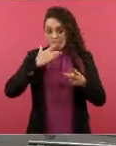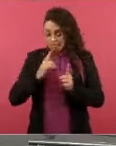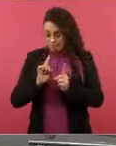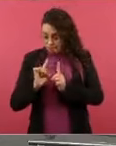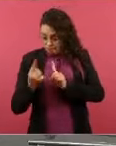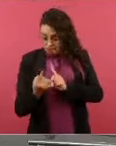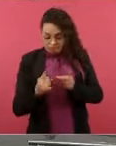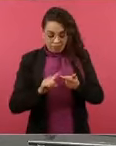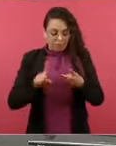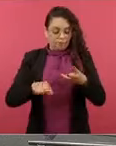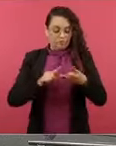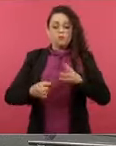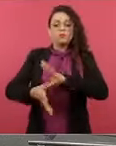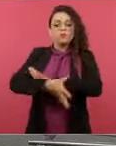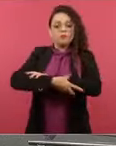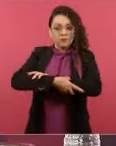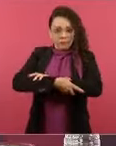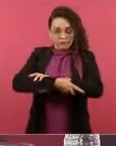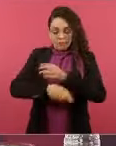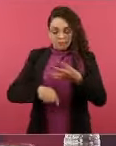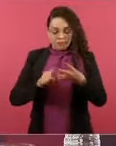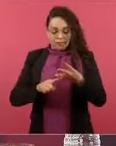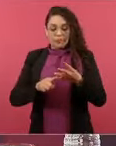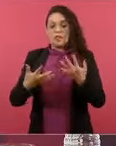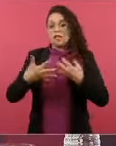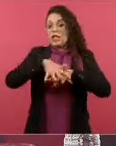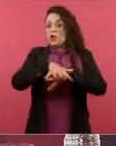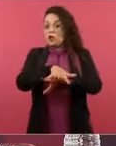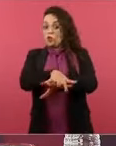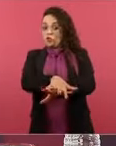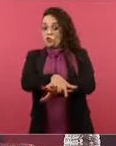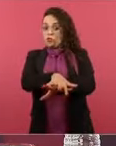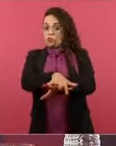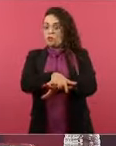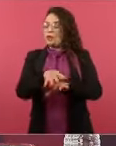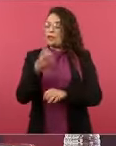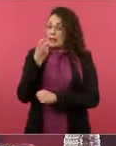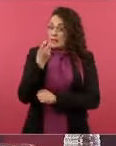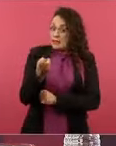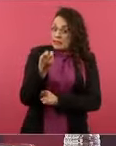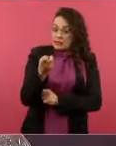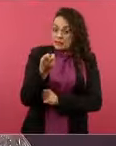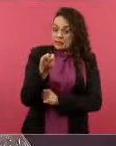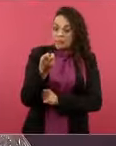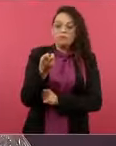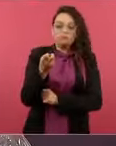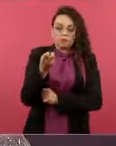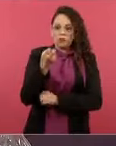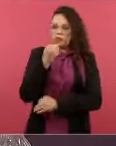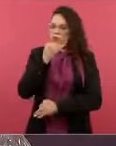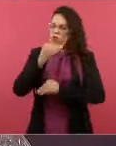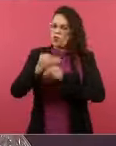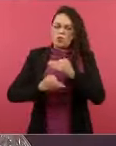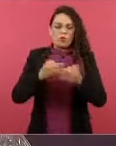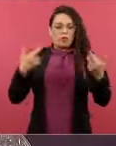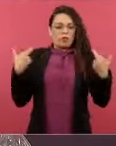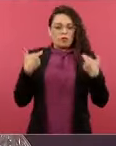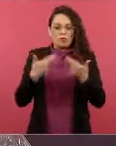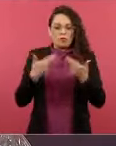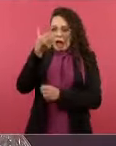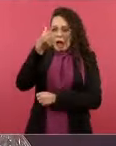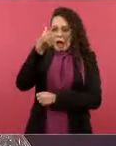solidaridad, la inclusión, son valores que tenemos muchos, casi todos los maestros y maestras,